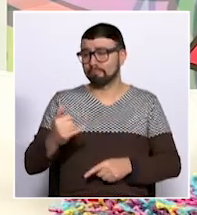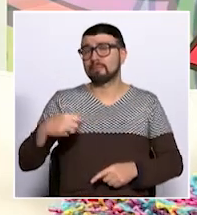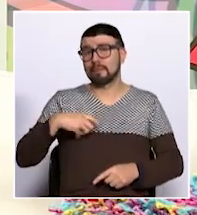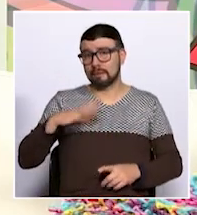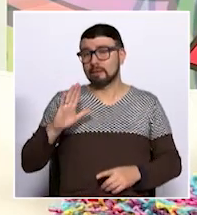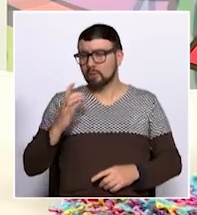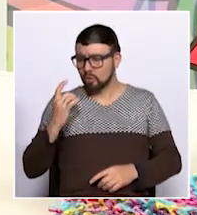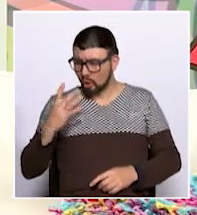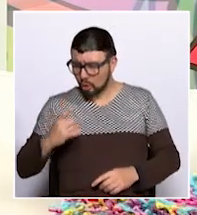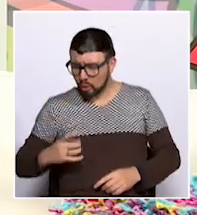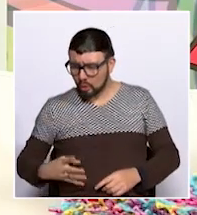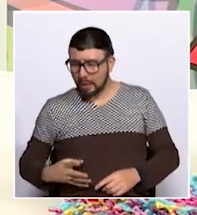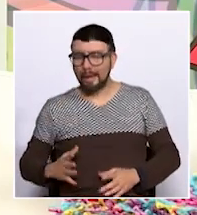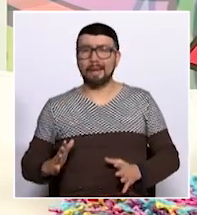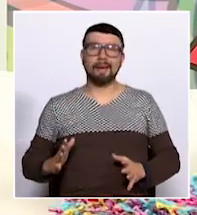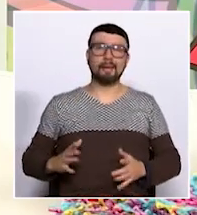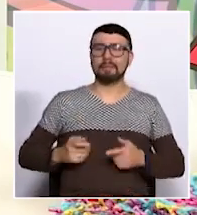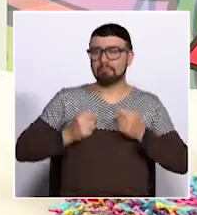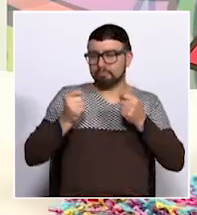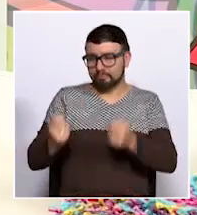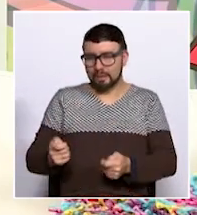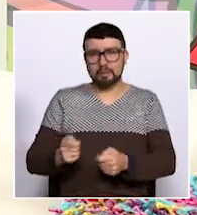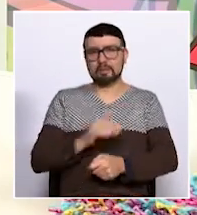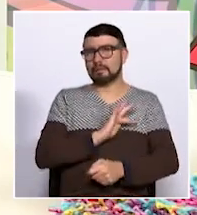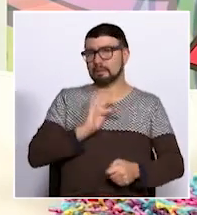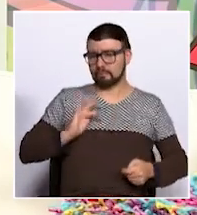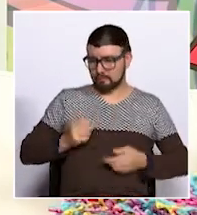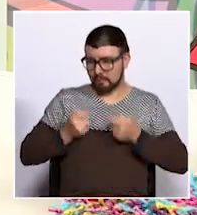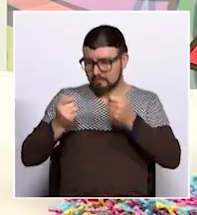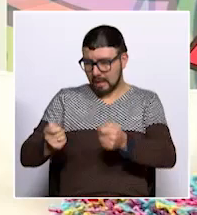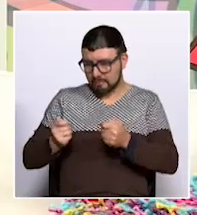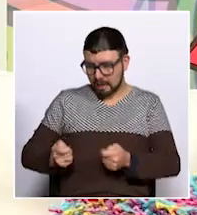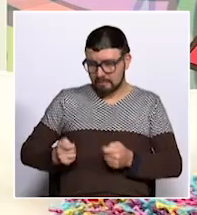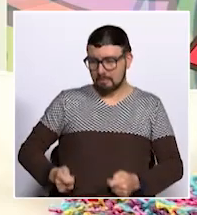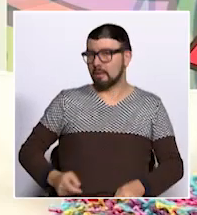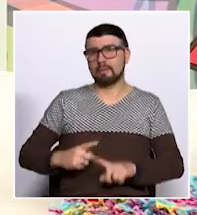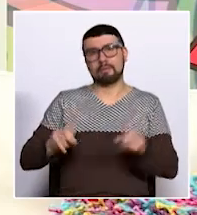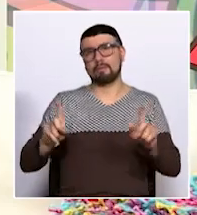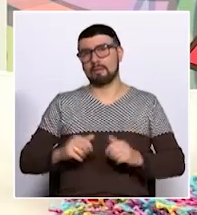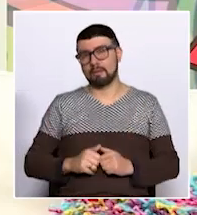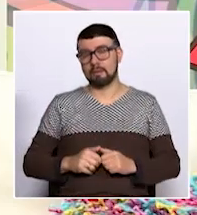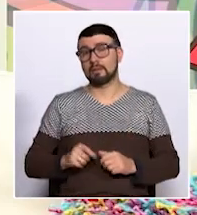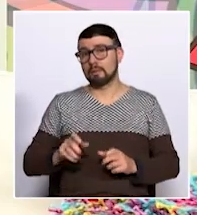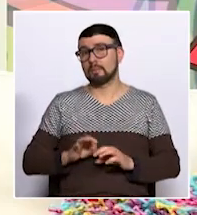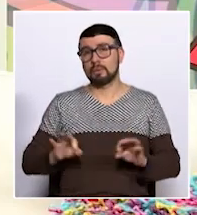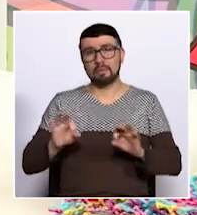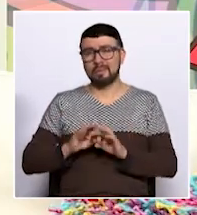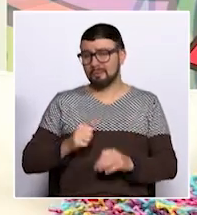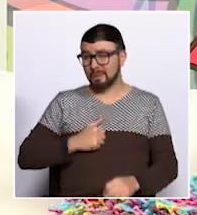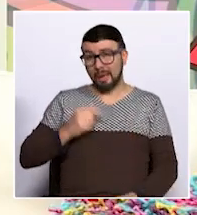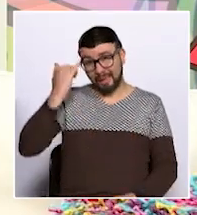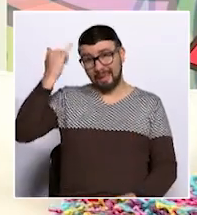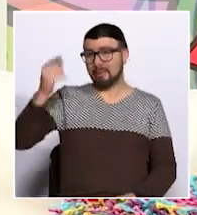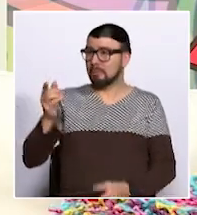dolor, y que cada una tiene un tratamiento diferente. Por eso la importancia de no automedicarse.